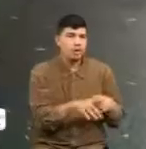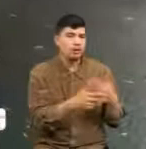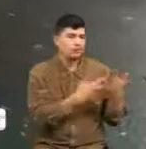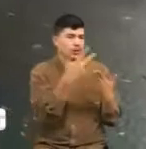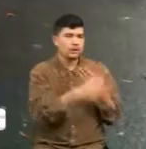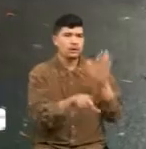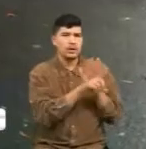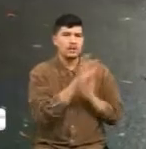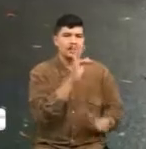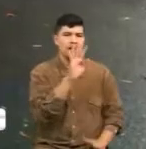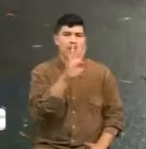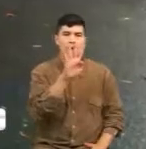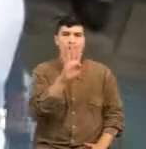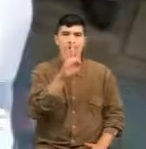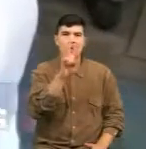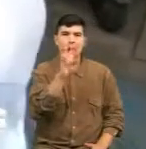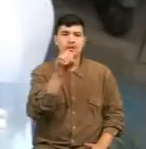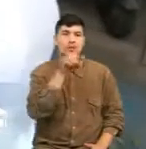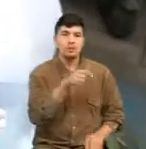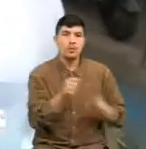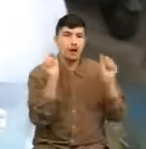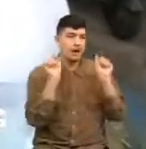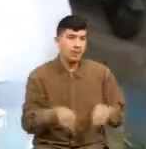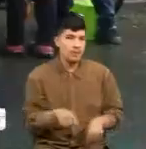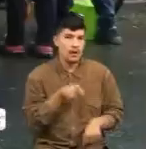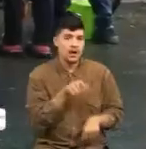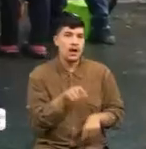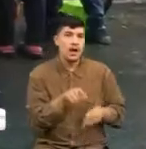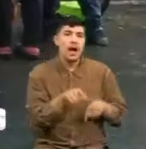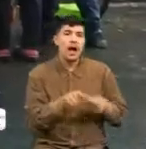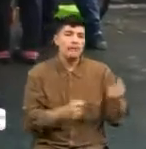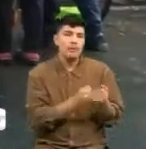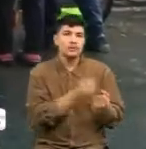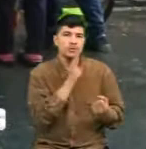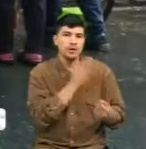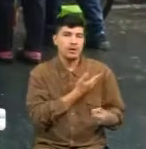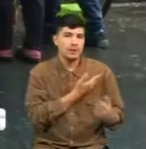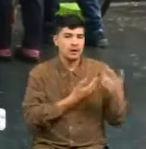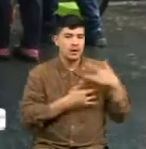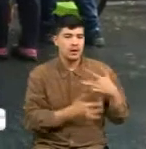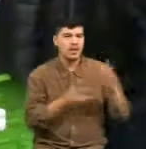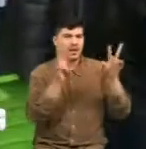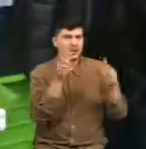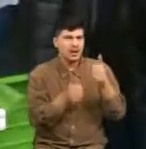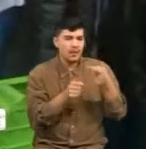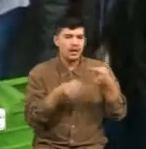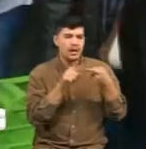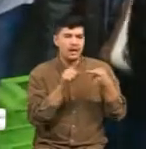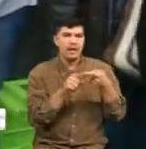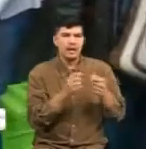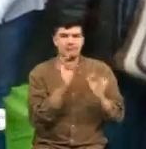ley T480 que ellos aprobaron a favor de las madres comunitarias en el tema de la